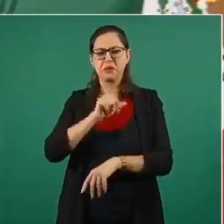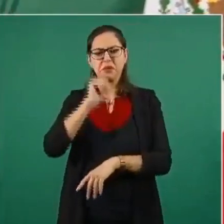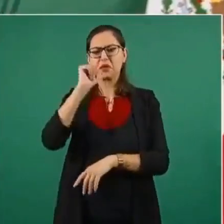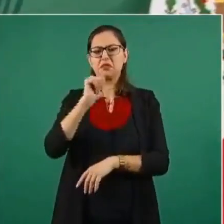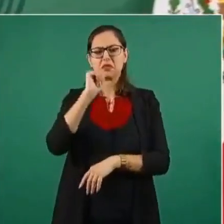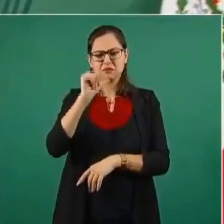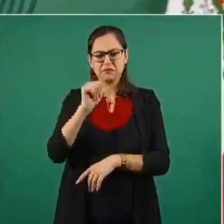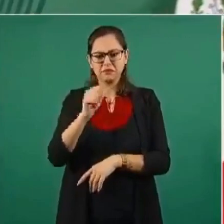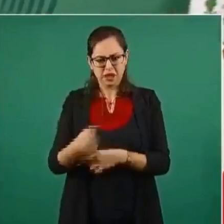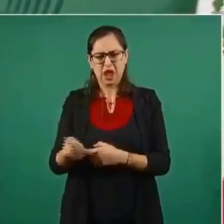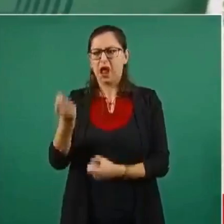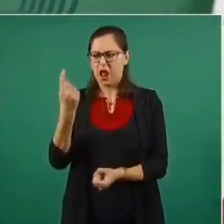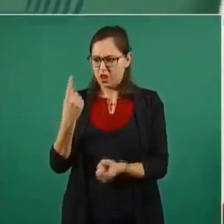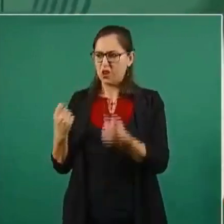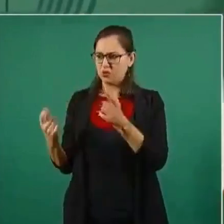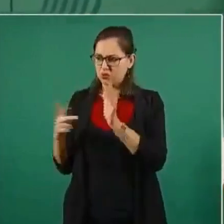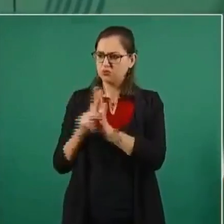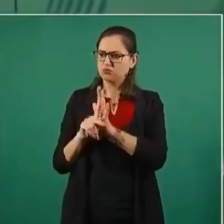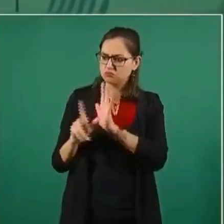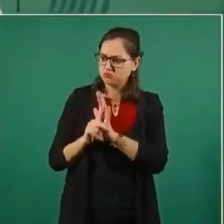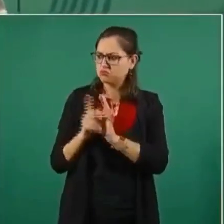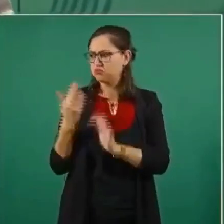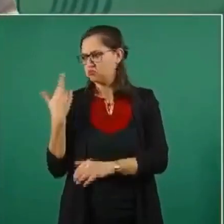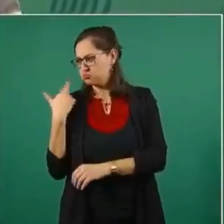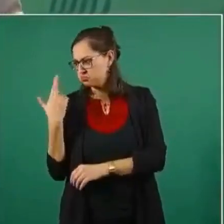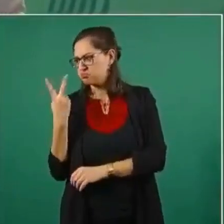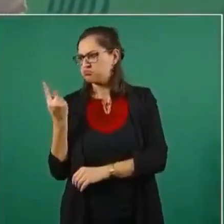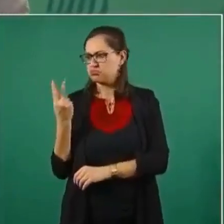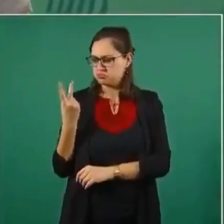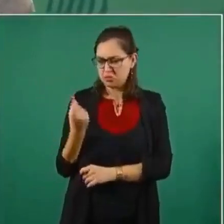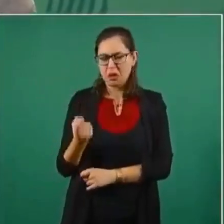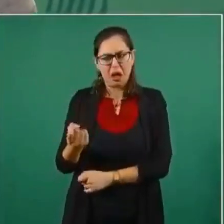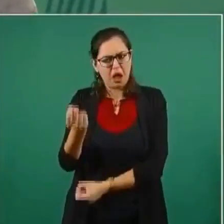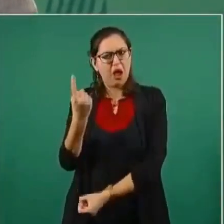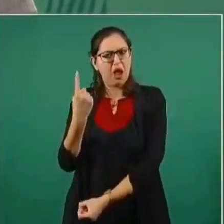Sí hay en medios de información